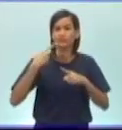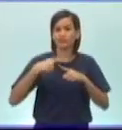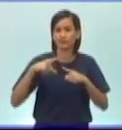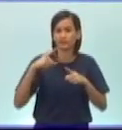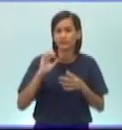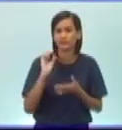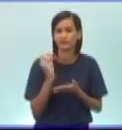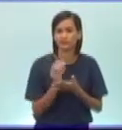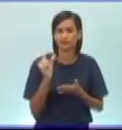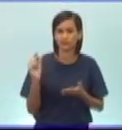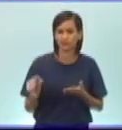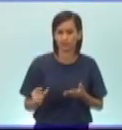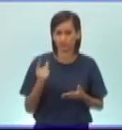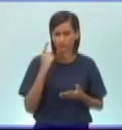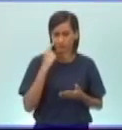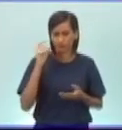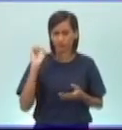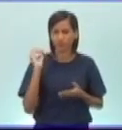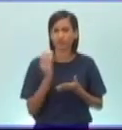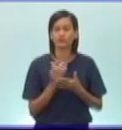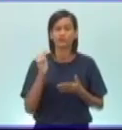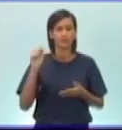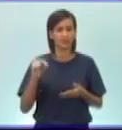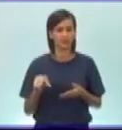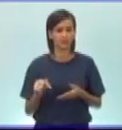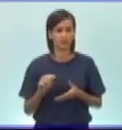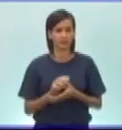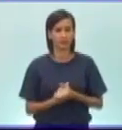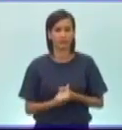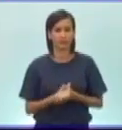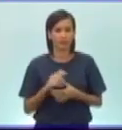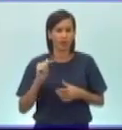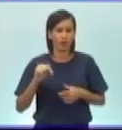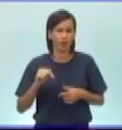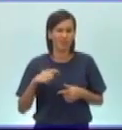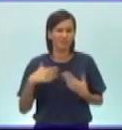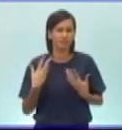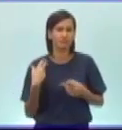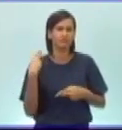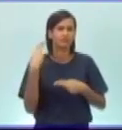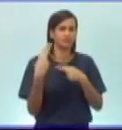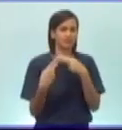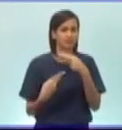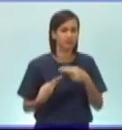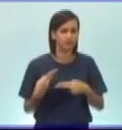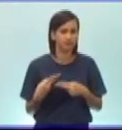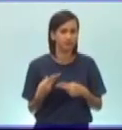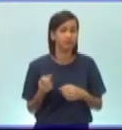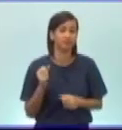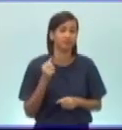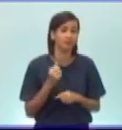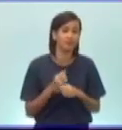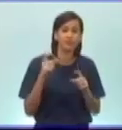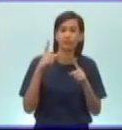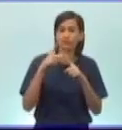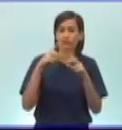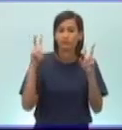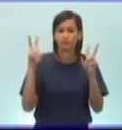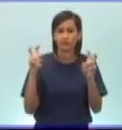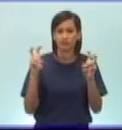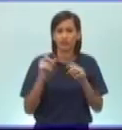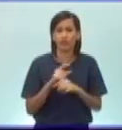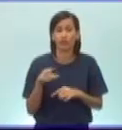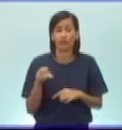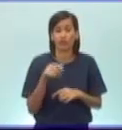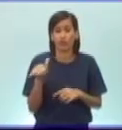hoy. En el programa que a continuación comienza, vamos a trabajar un tema que trabajamos en la